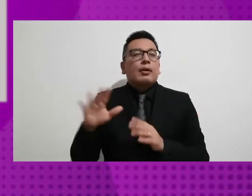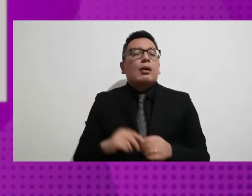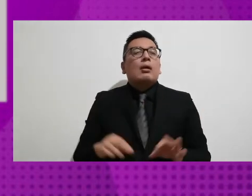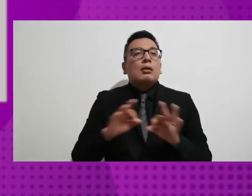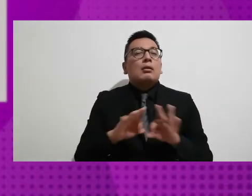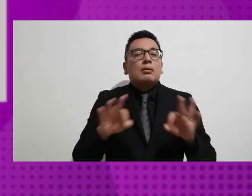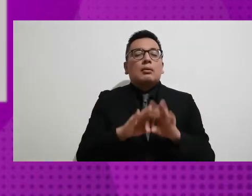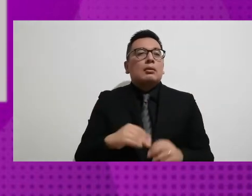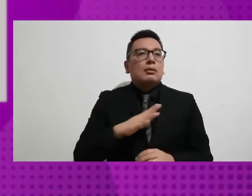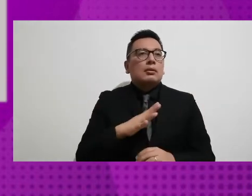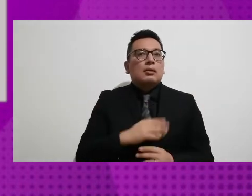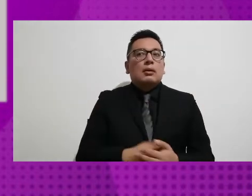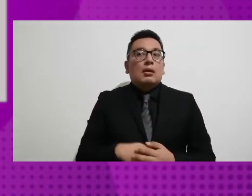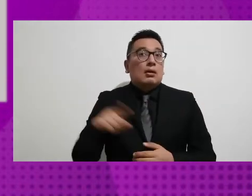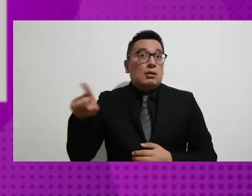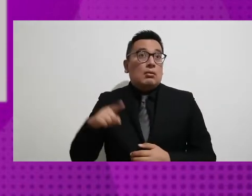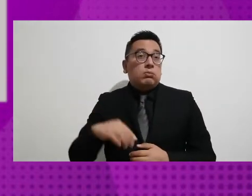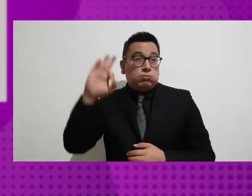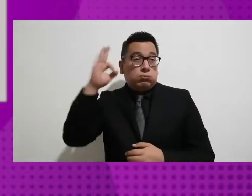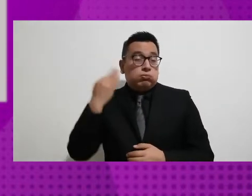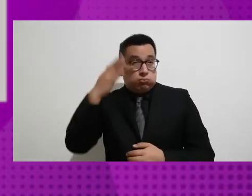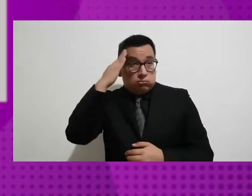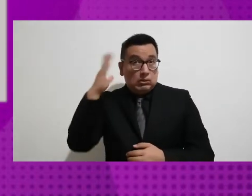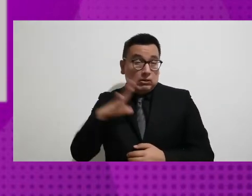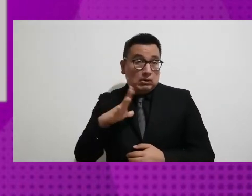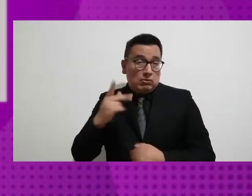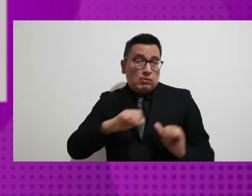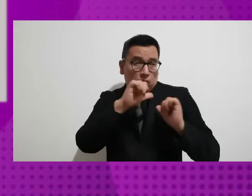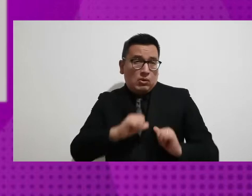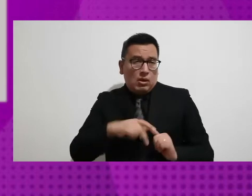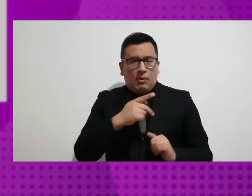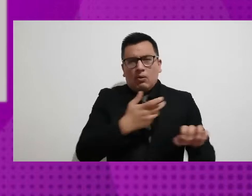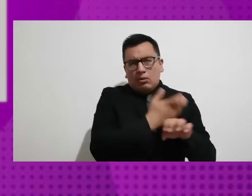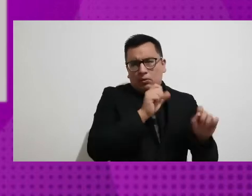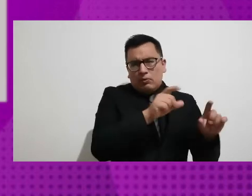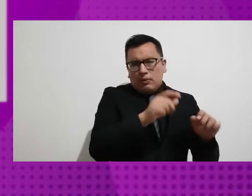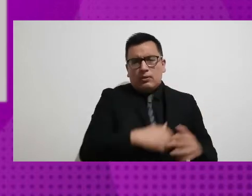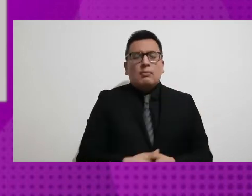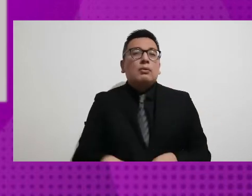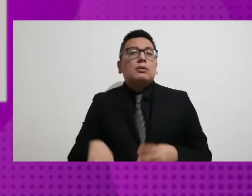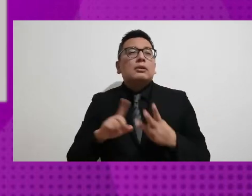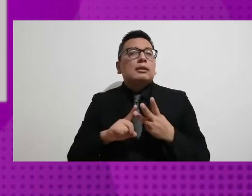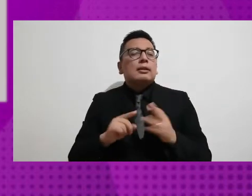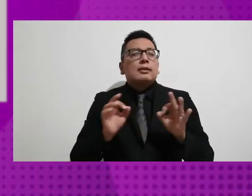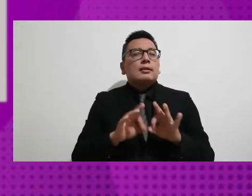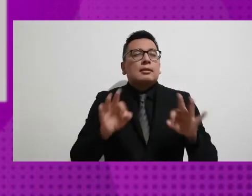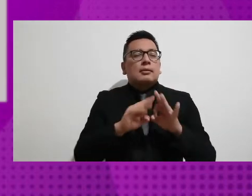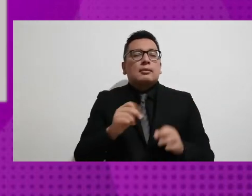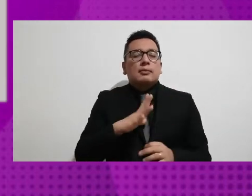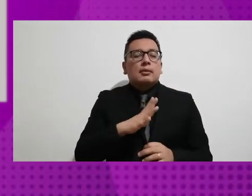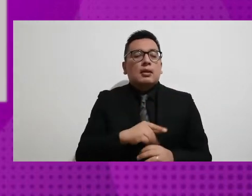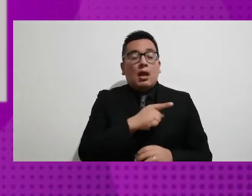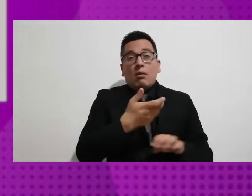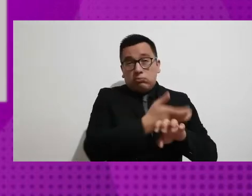facultades exclusivas para el ámbito federal y residuales para los Estados, reconocimiento de la autonomía de